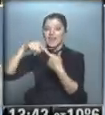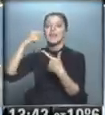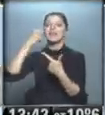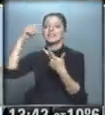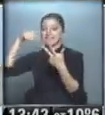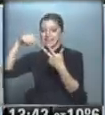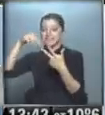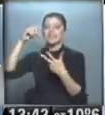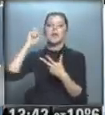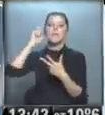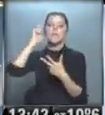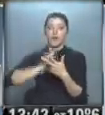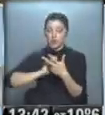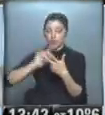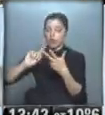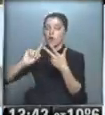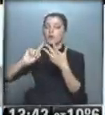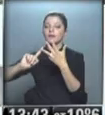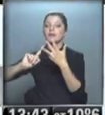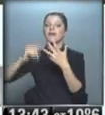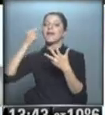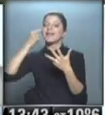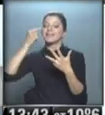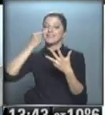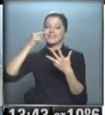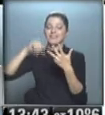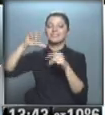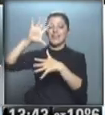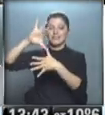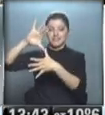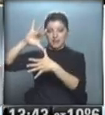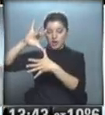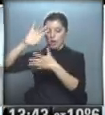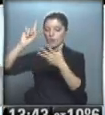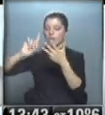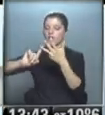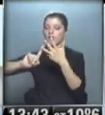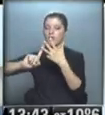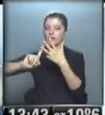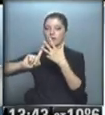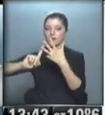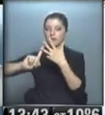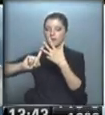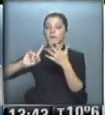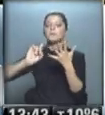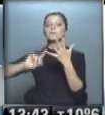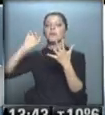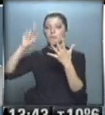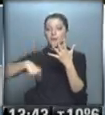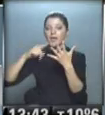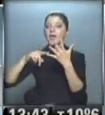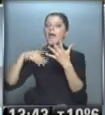pu redón contador Gustavo pulti el señor intendente municipal de Lomas dezamora martal y el señor